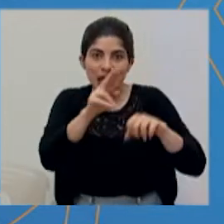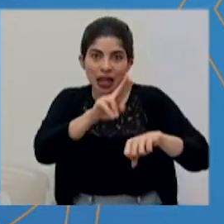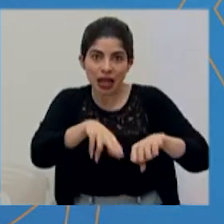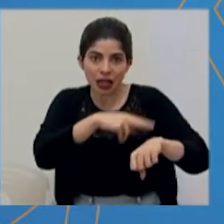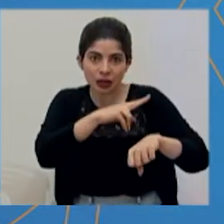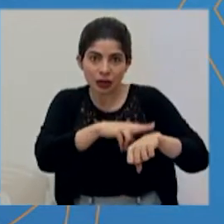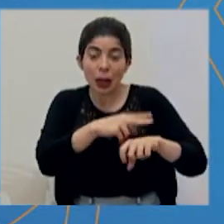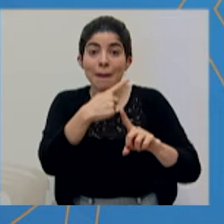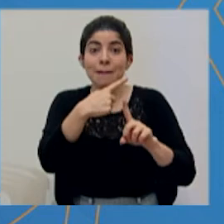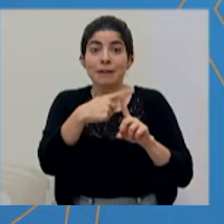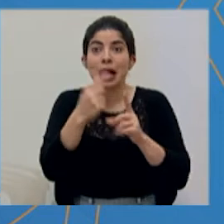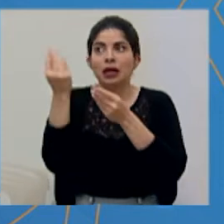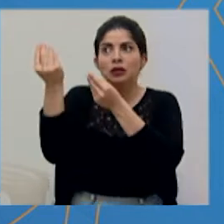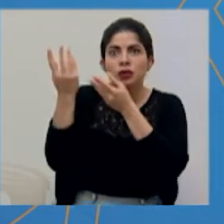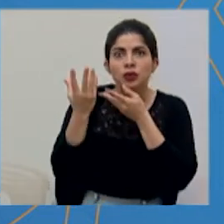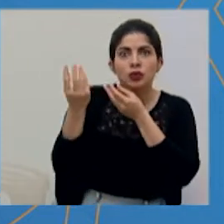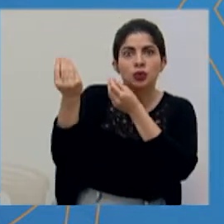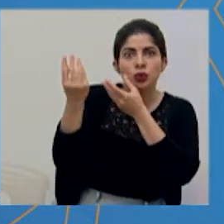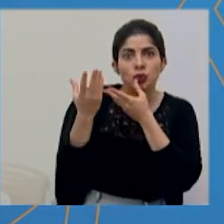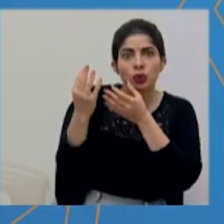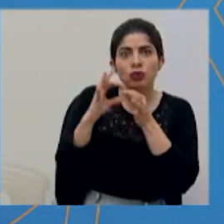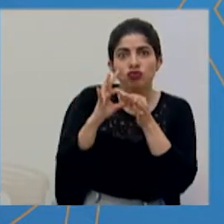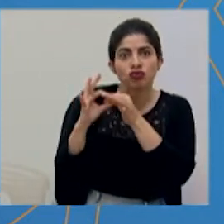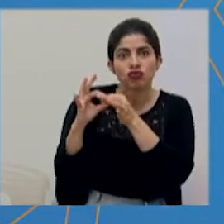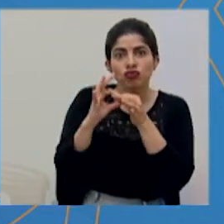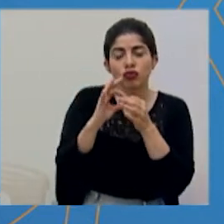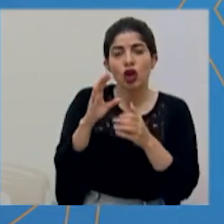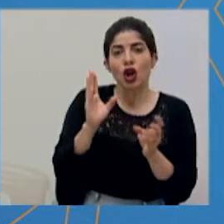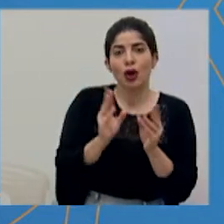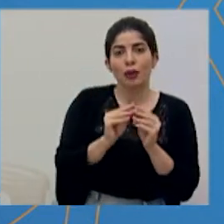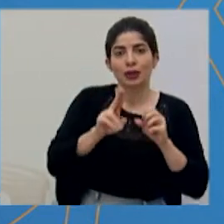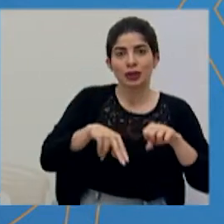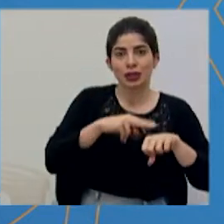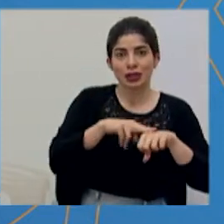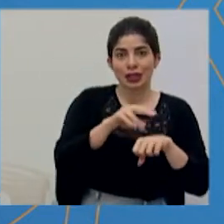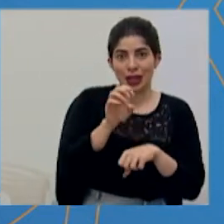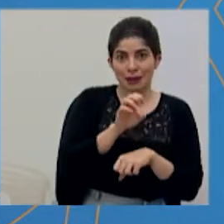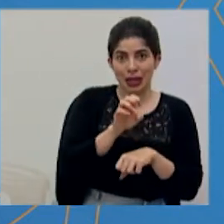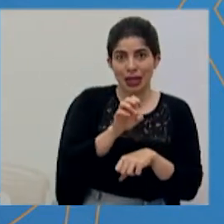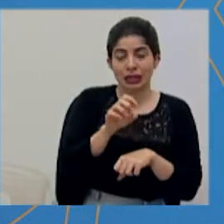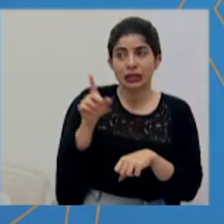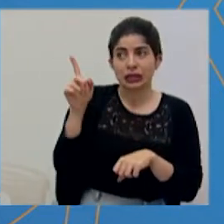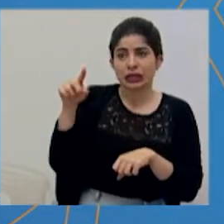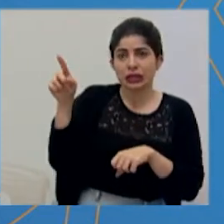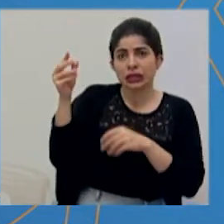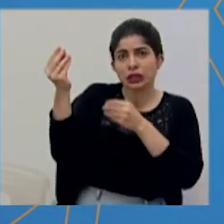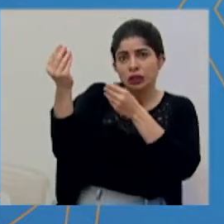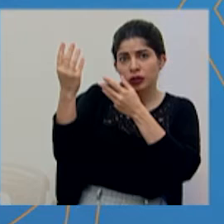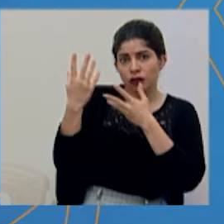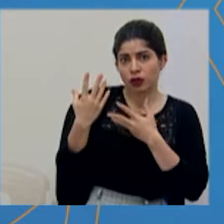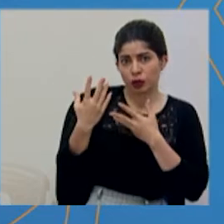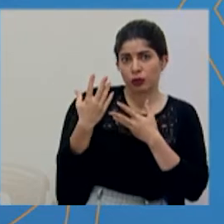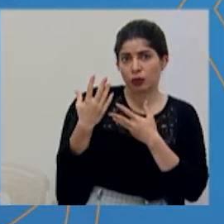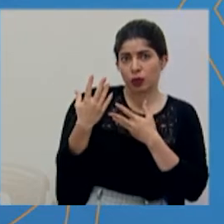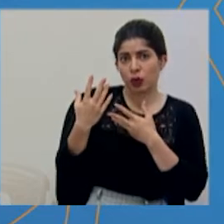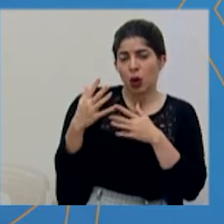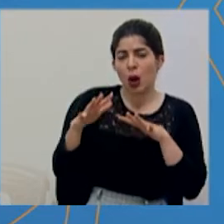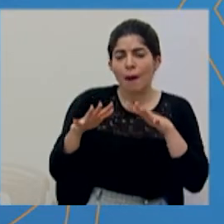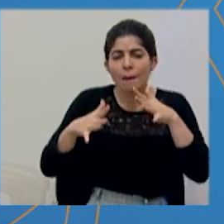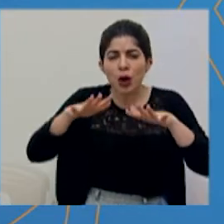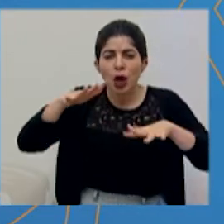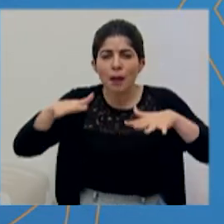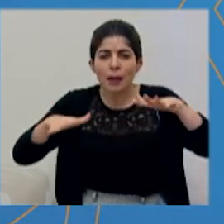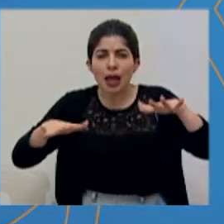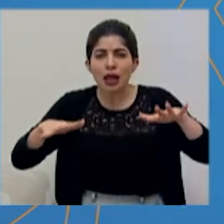información permanente que mantiene con la CNE, se nos ha informado los promedios,